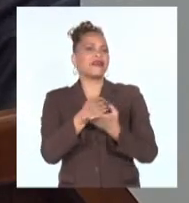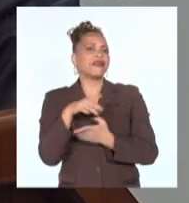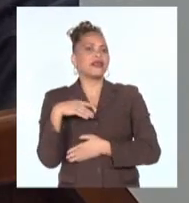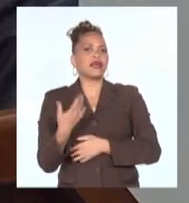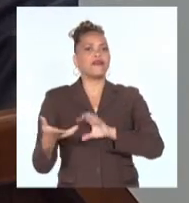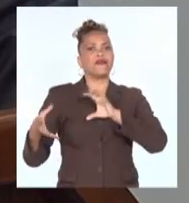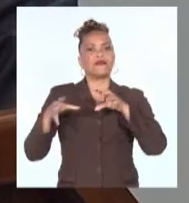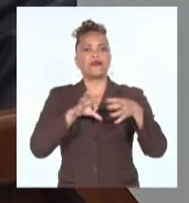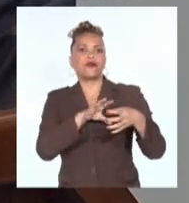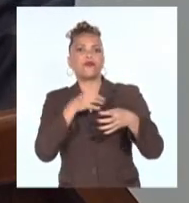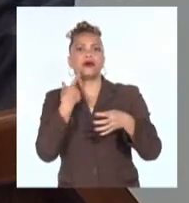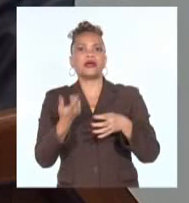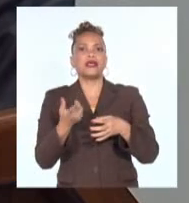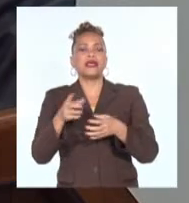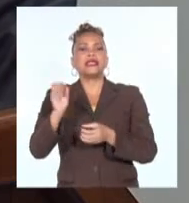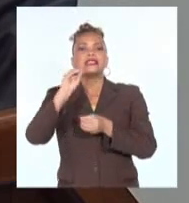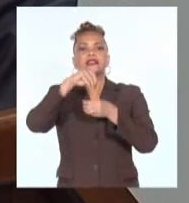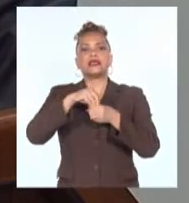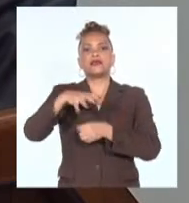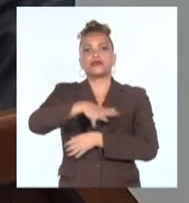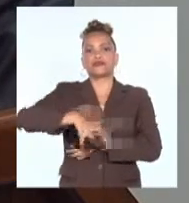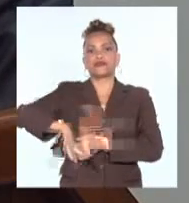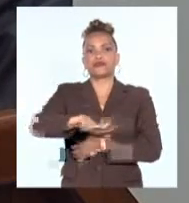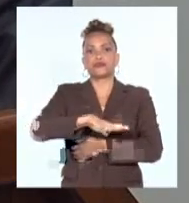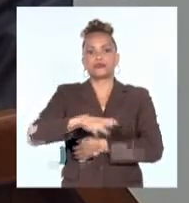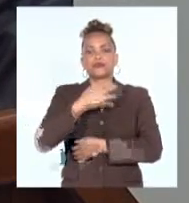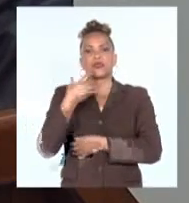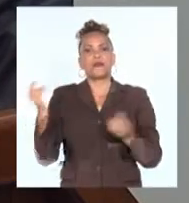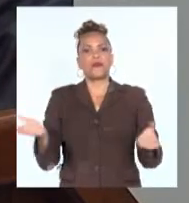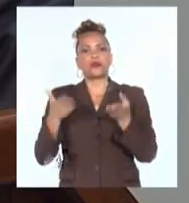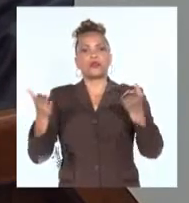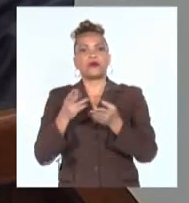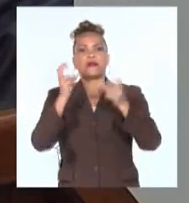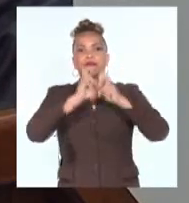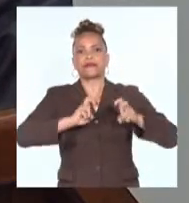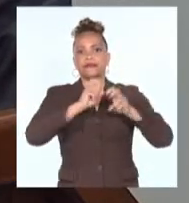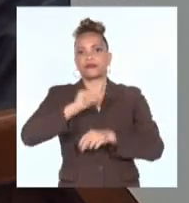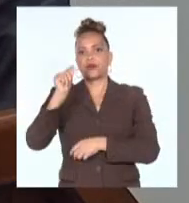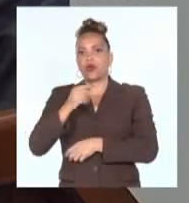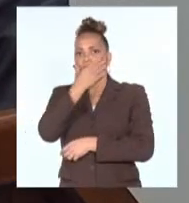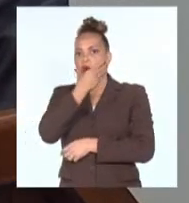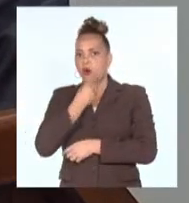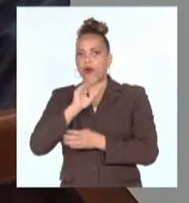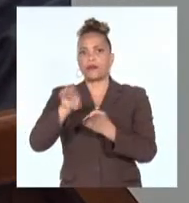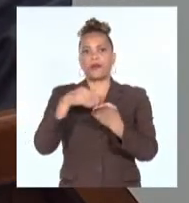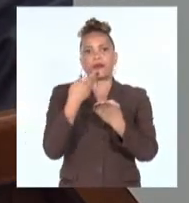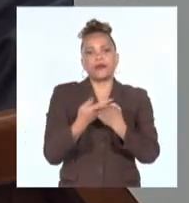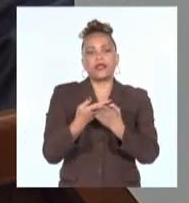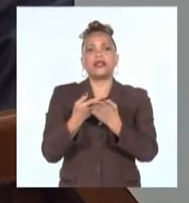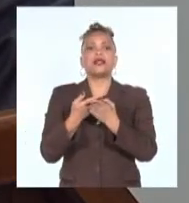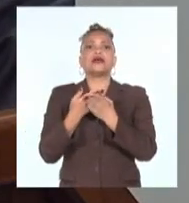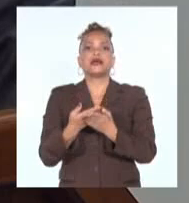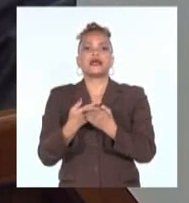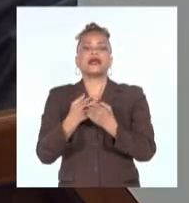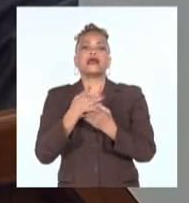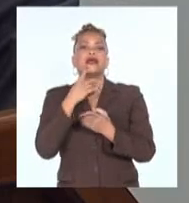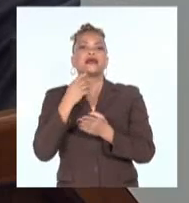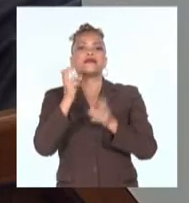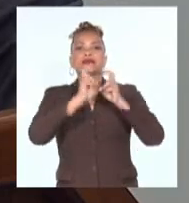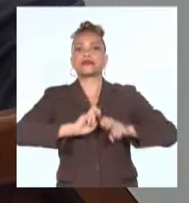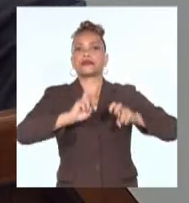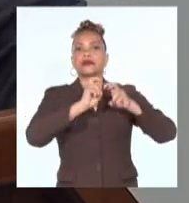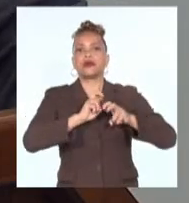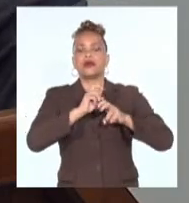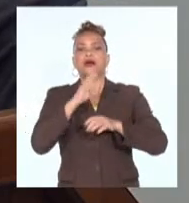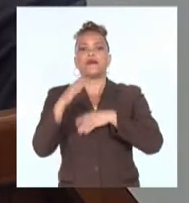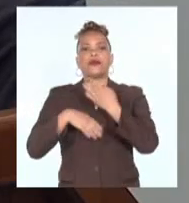de difusión territorial para motivar a investigadores jóvenes en proponer soluciones a problemas nacionales, pero también a